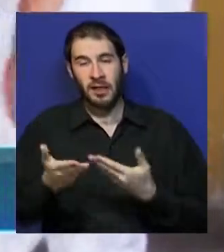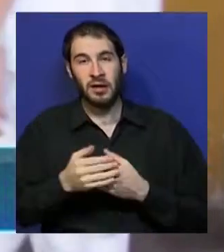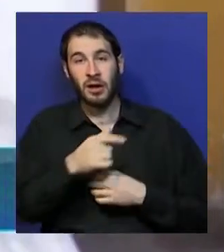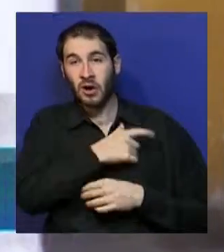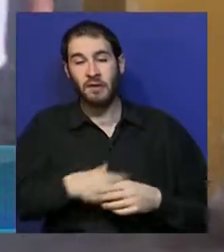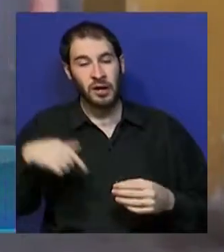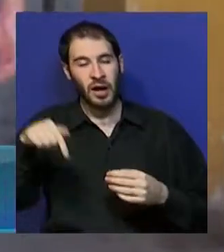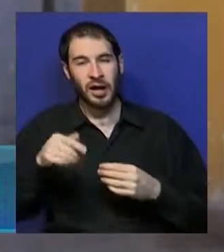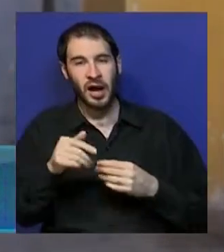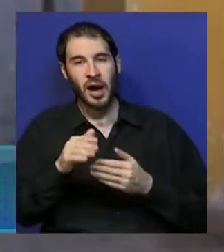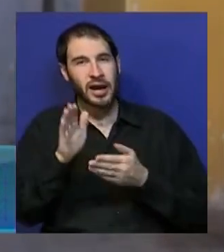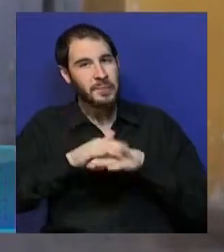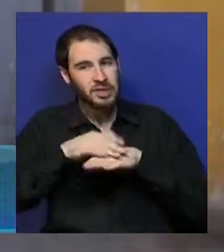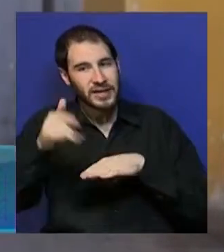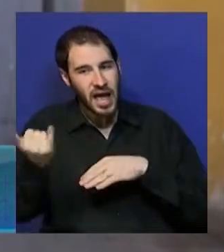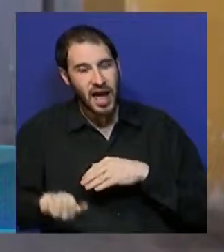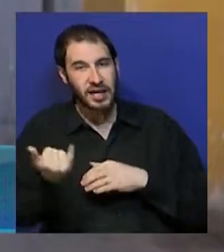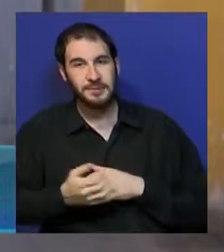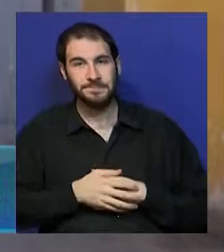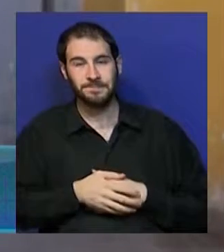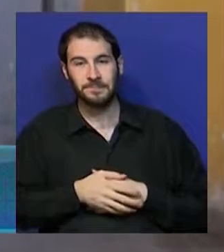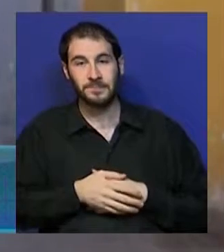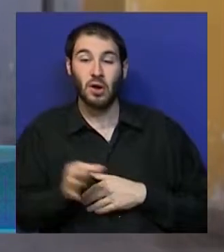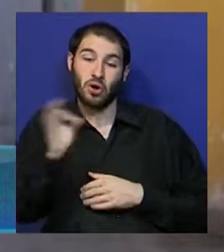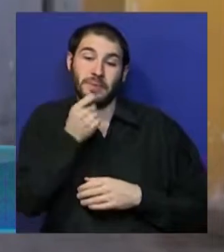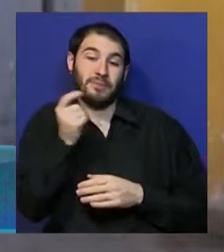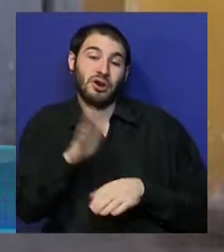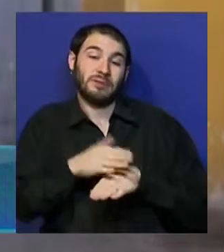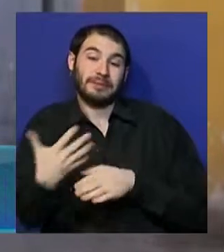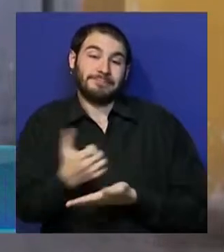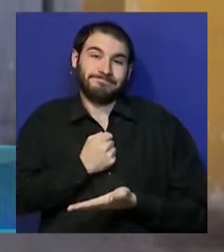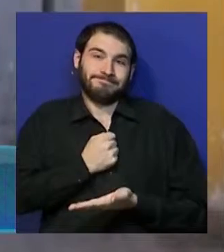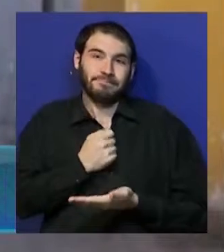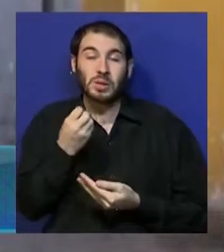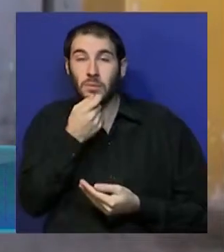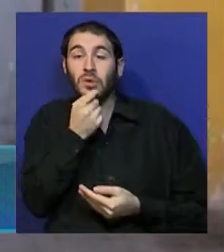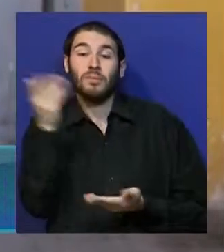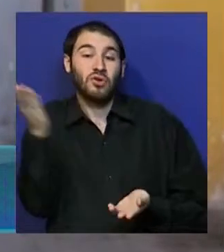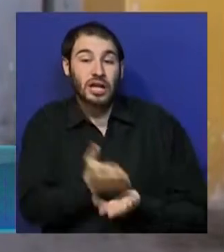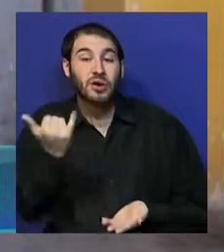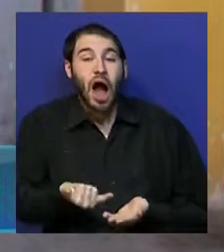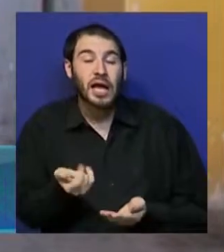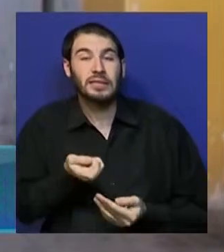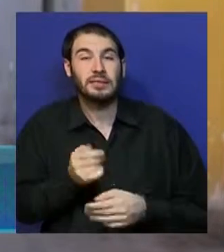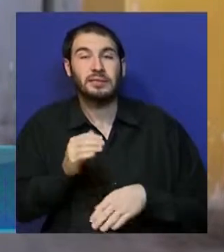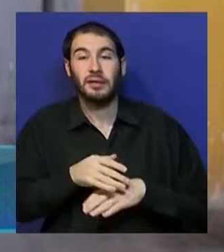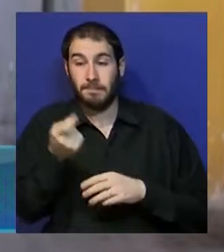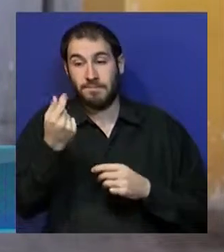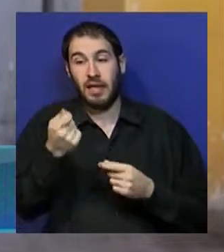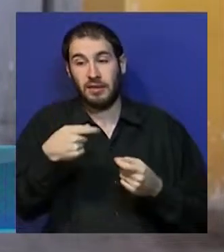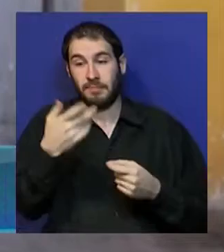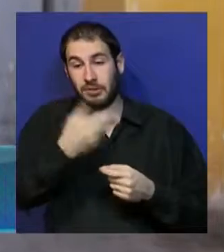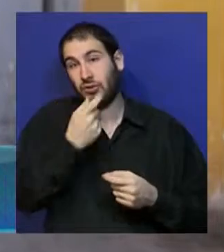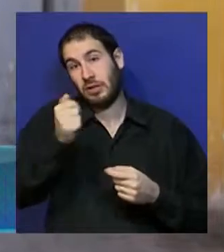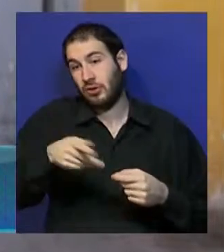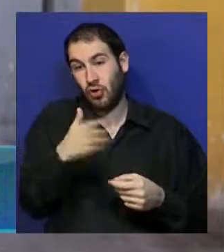está asumiendo una responsabilidad, o debería asumir una responsabilidad, porque en caso de condena va a ser dinero que le va a costar a todos